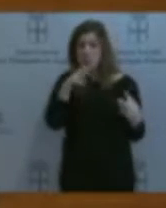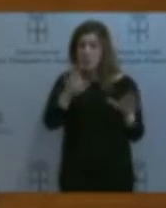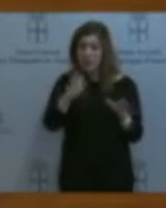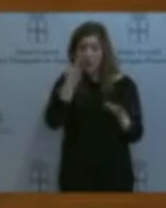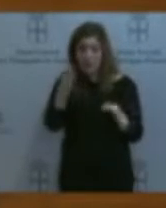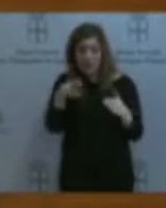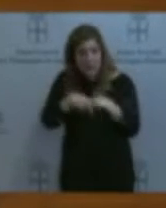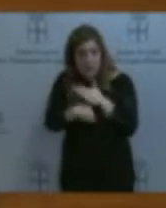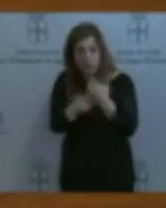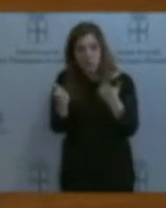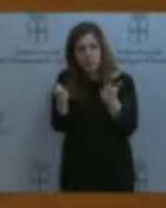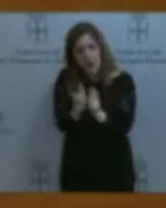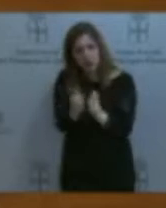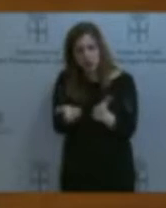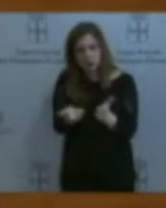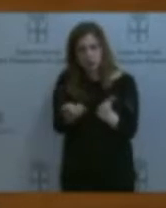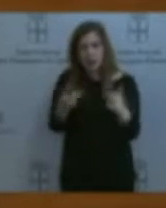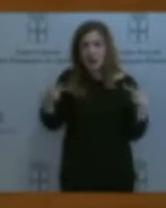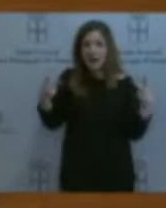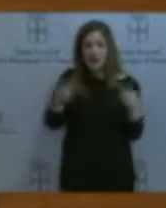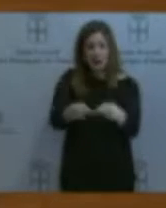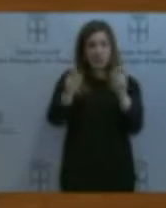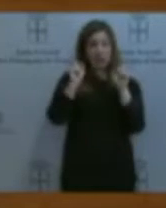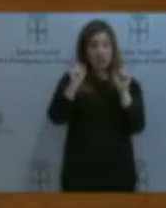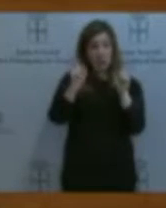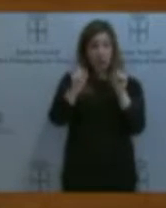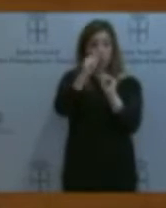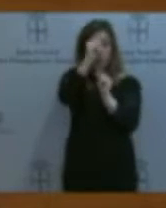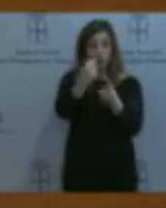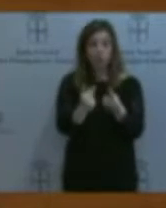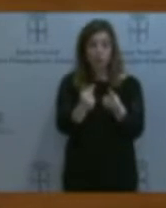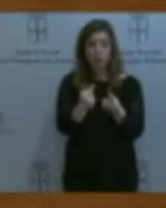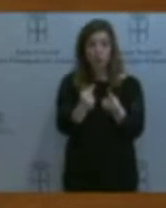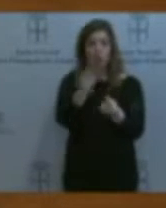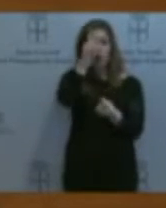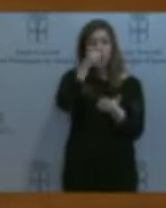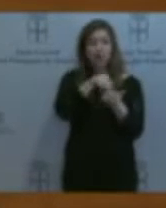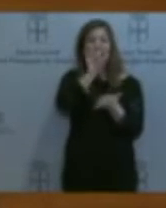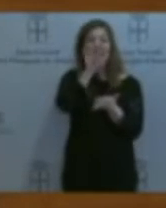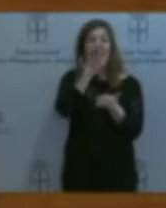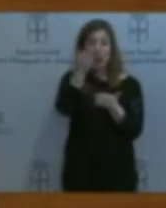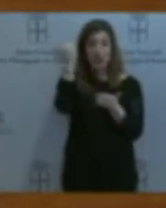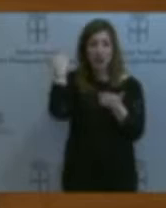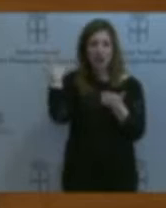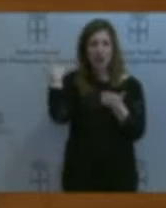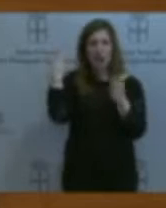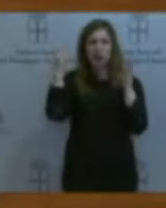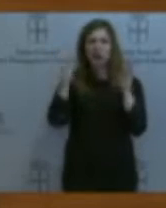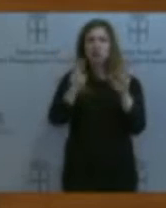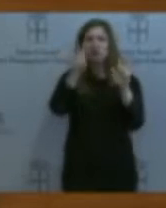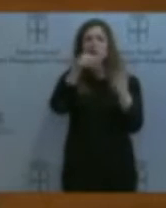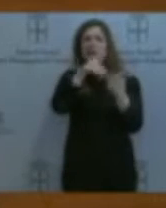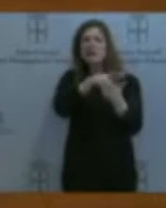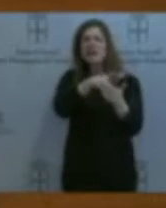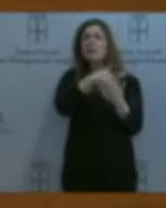atribuyen. Los recortes en educación, en los presupuestos de 2015, alcanzaban 7.000 millones